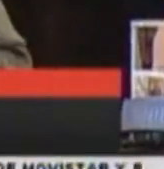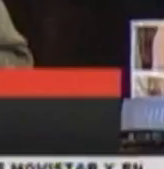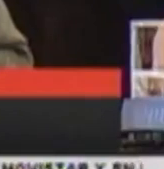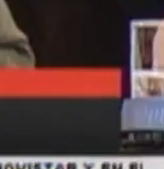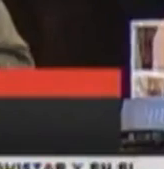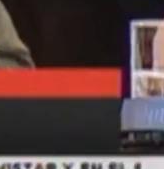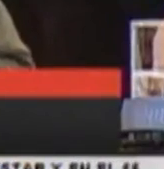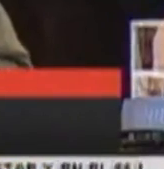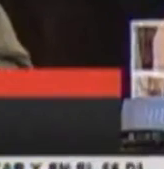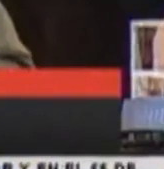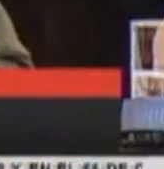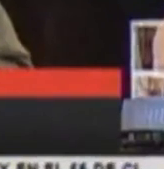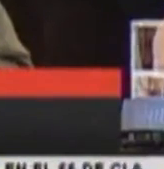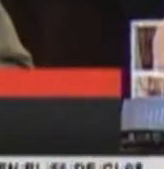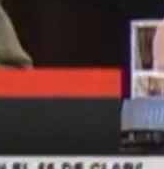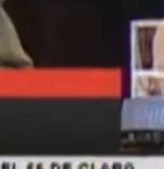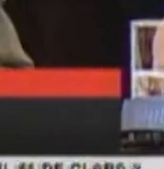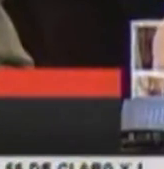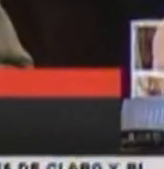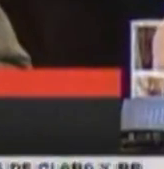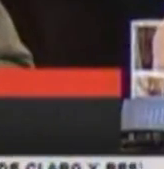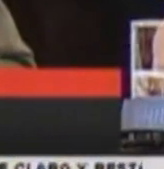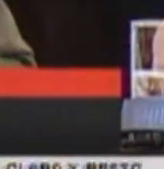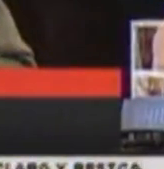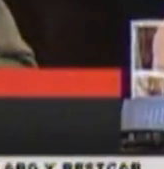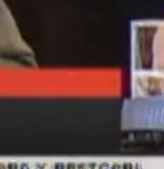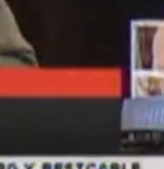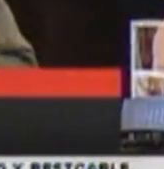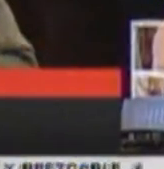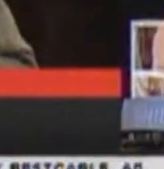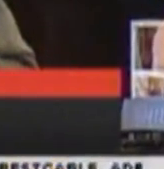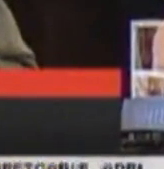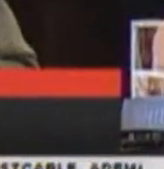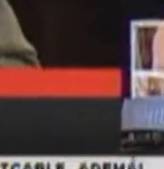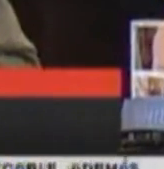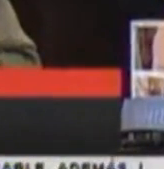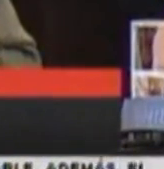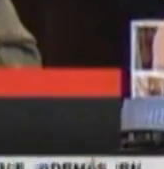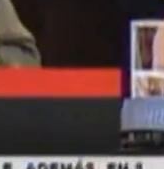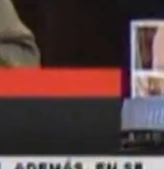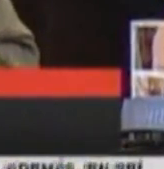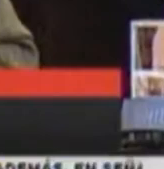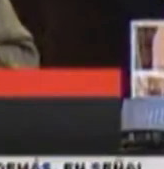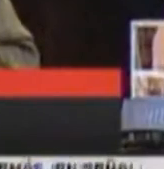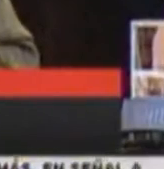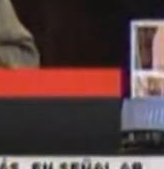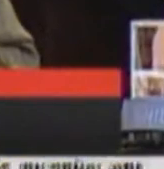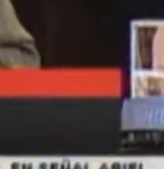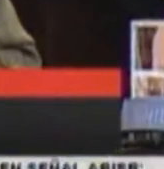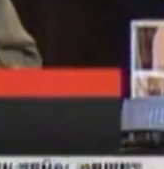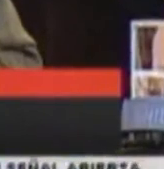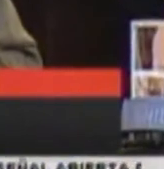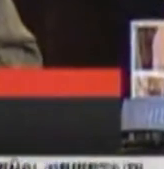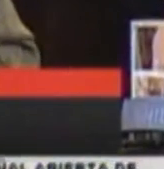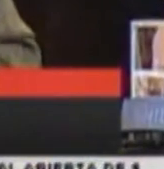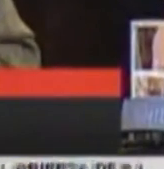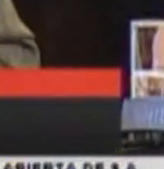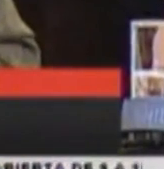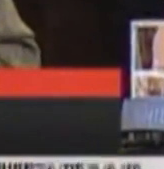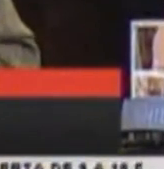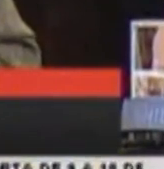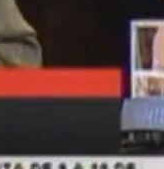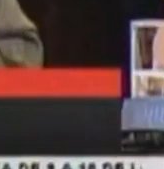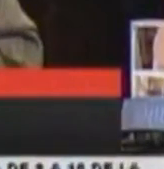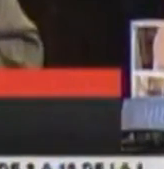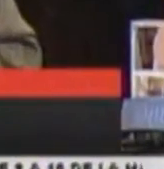climático, y la aplicación la estamos haciendo ya como Estado y como gobierno con las herramientas OECD del modelo de